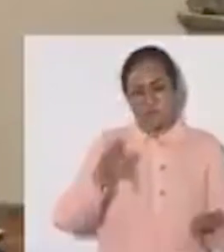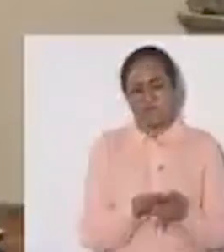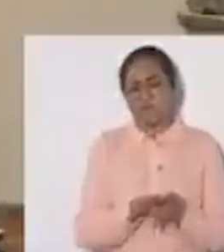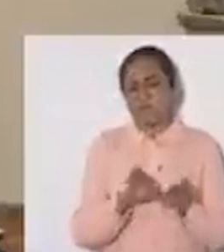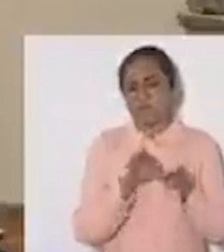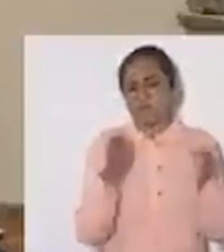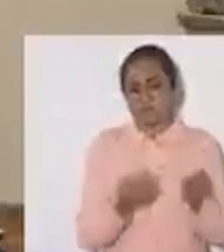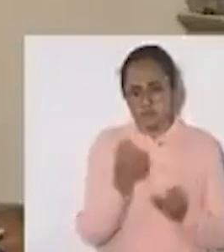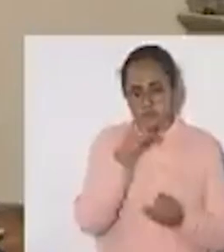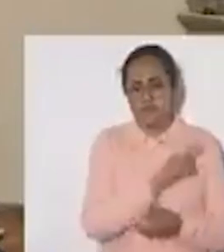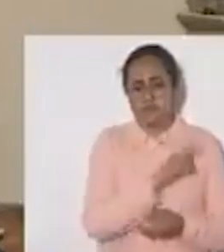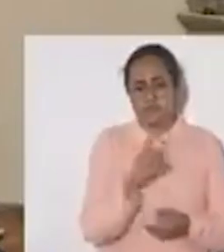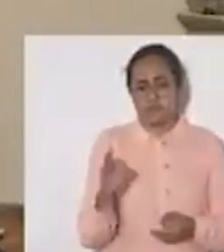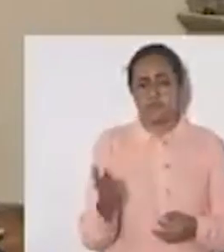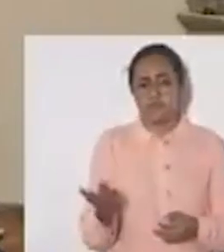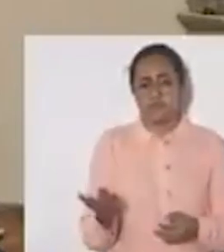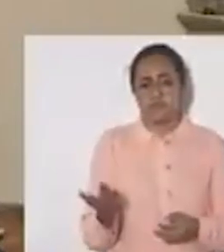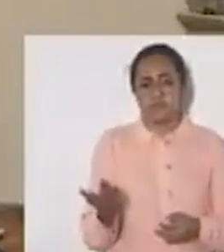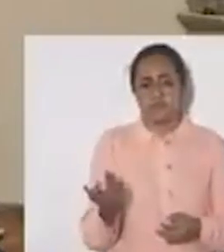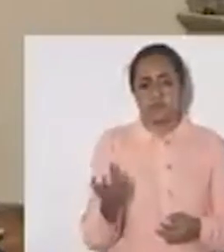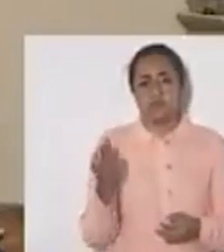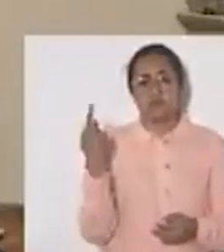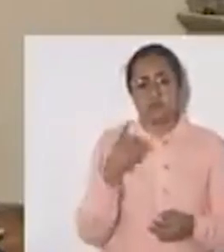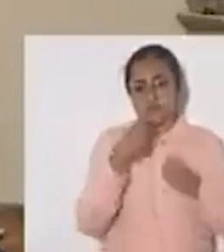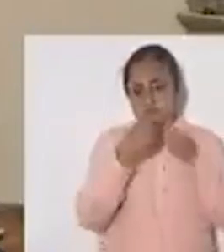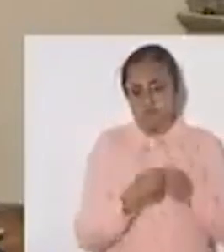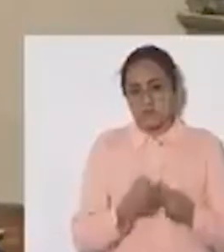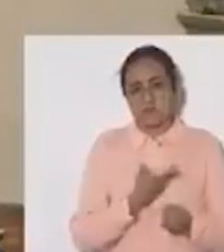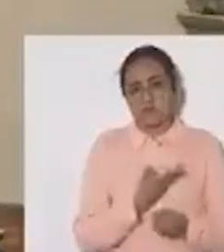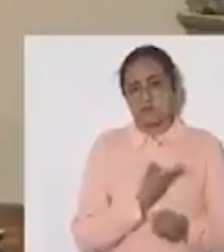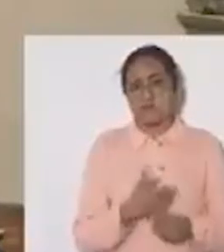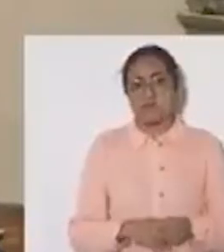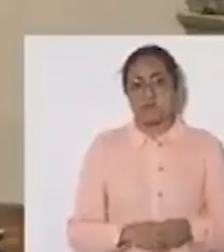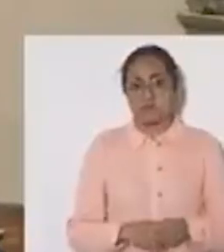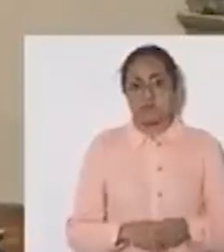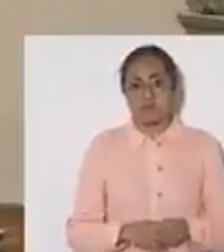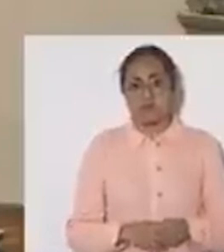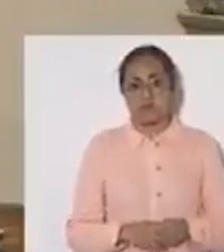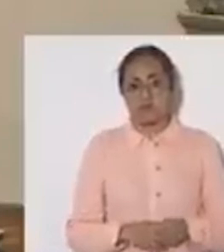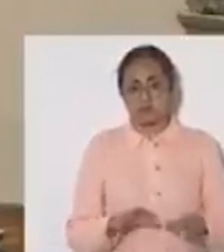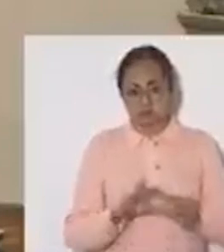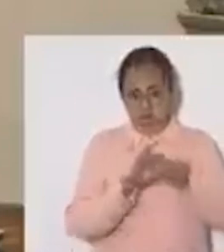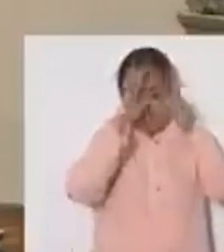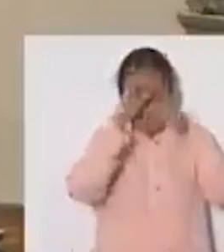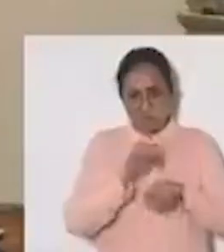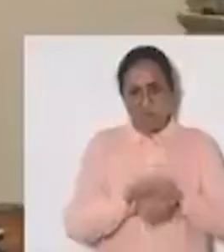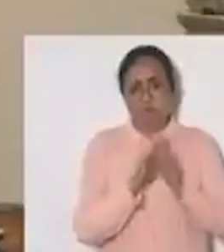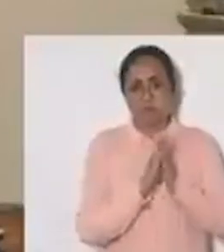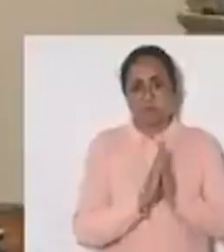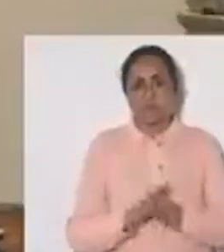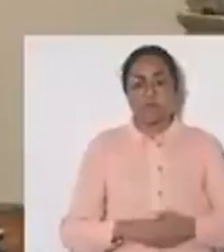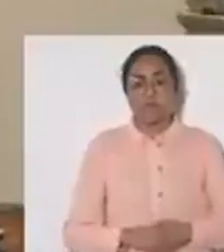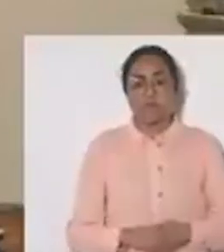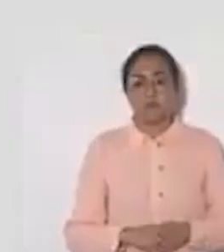martes 13 de diciembre falleció el gobernador Miguel Barbosa Huerta a la edad de 63 años. El mandatario